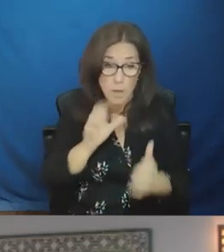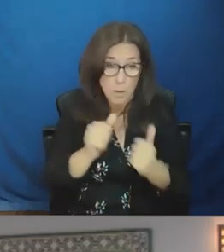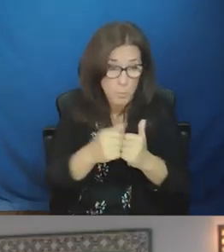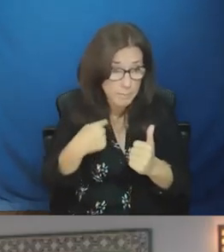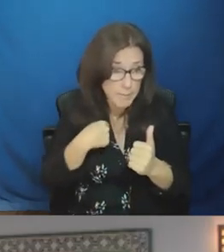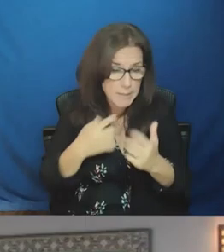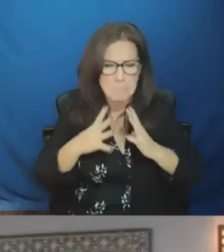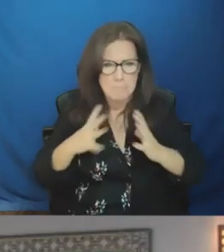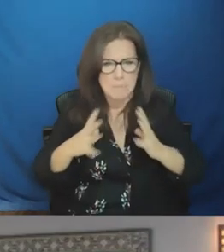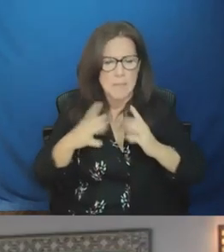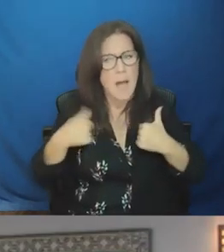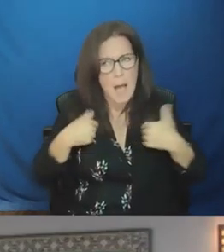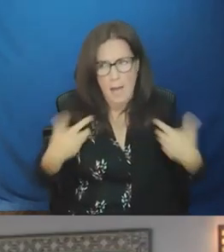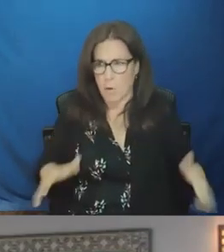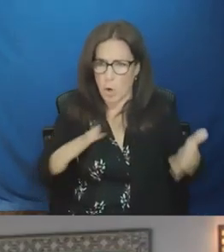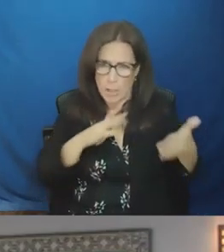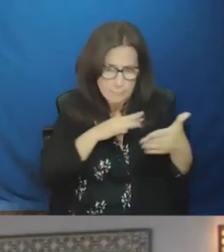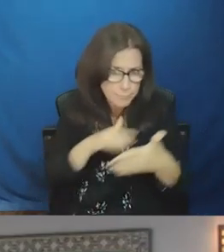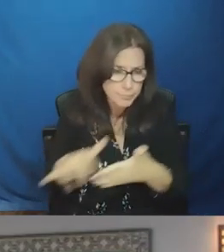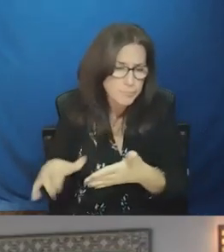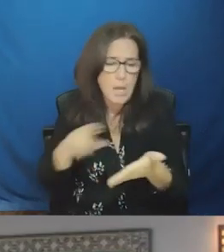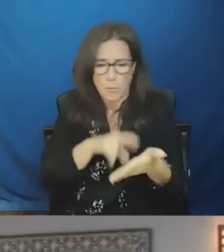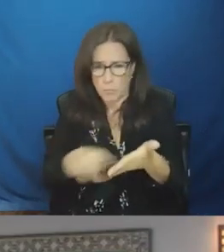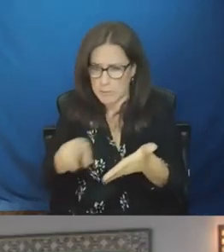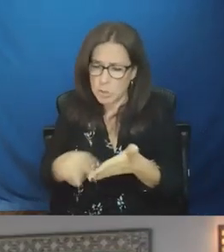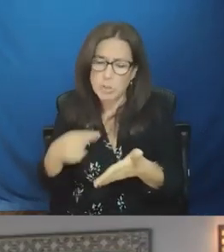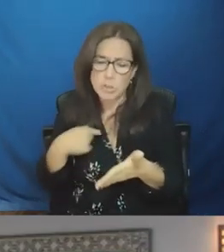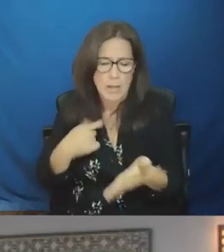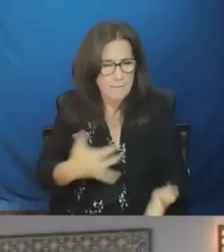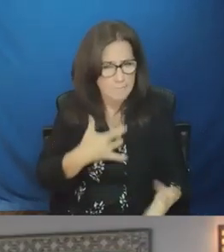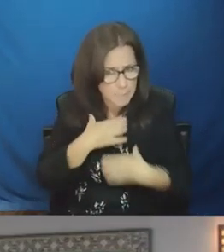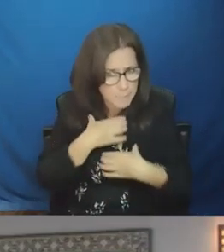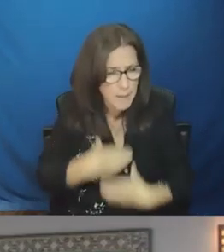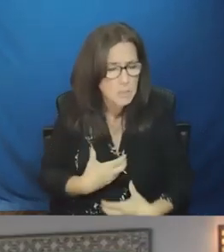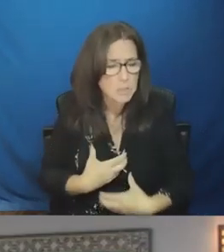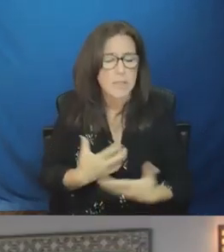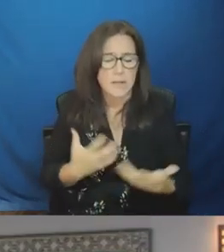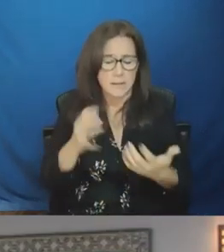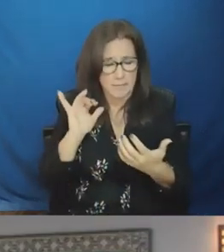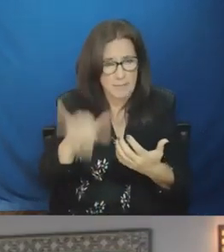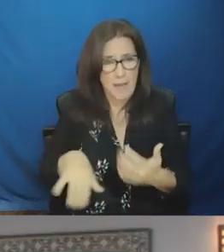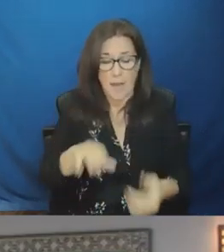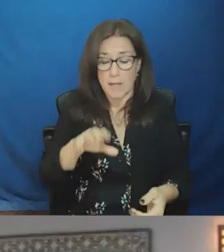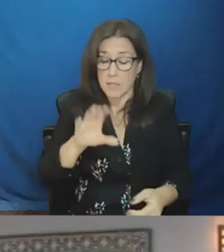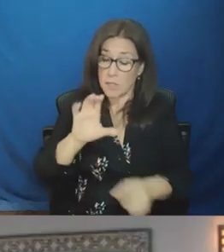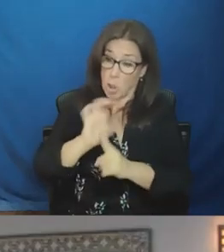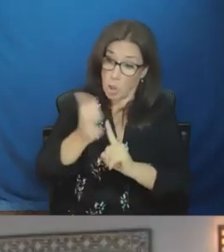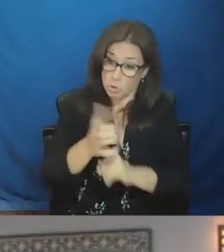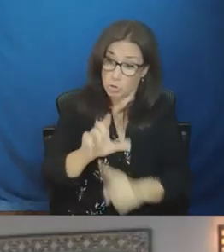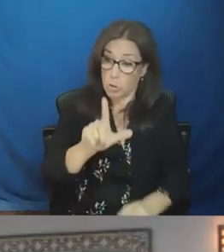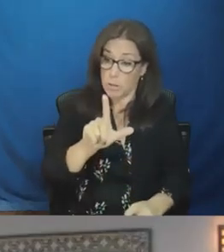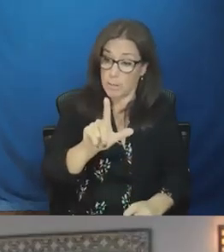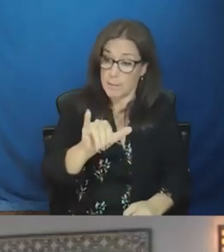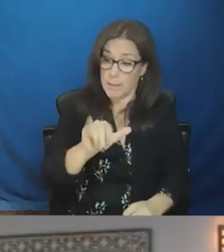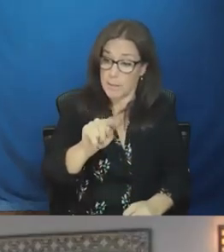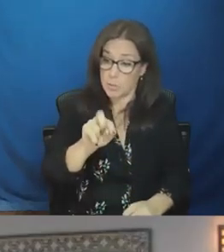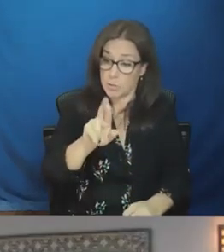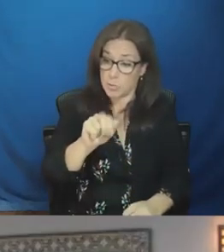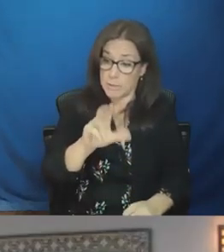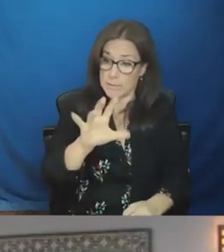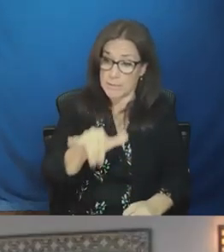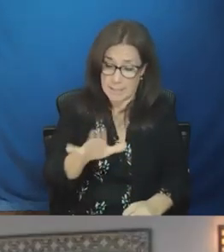que puede responder si alguien quiere hablar conmigo si frank quiere hablar conmigo yo he investigado esto y me apasiona mucho y yo